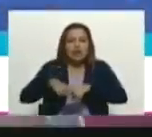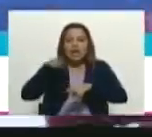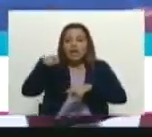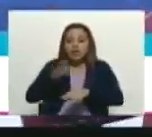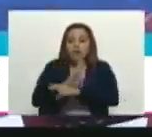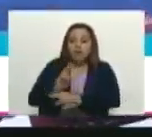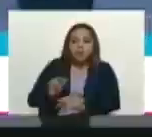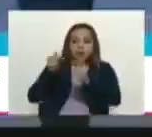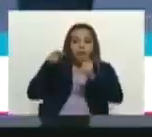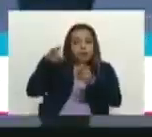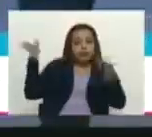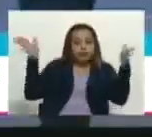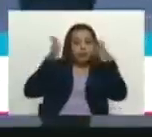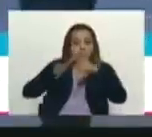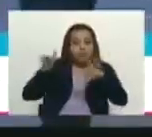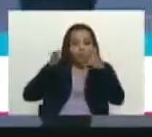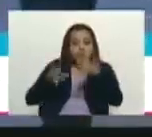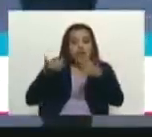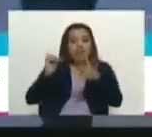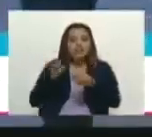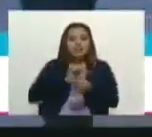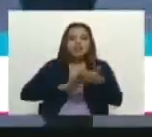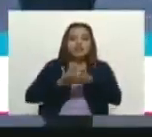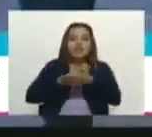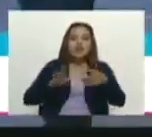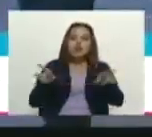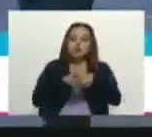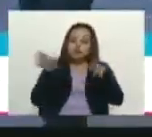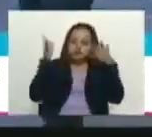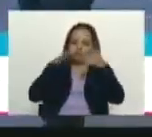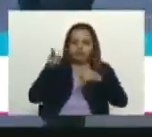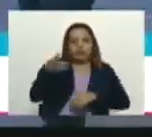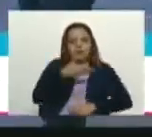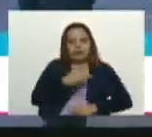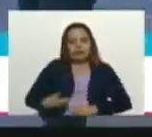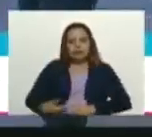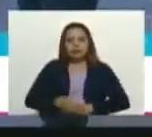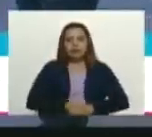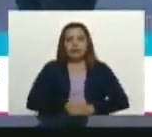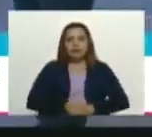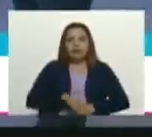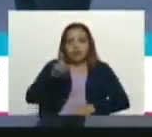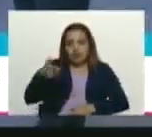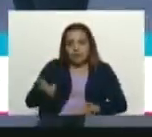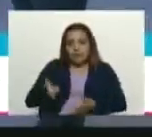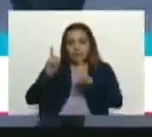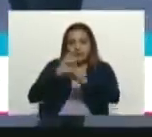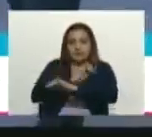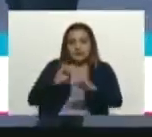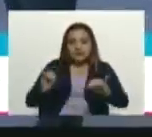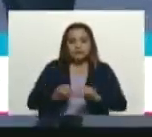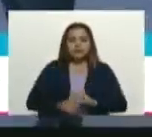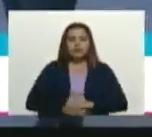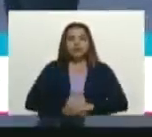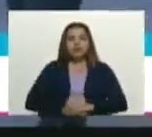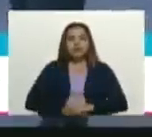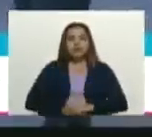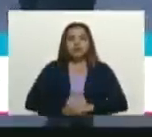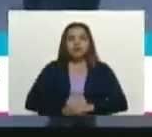suyas, como nos lo ha indicado nuestro presidente. Y si me permite para terminar, presidente,